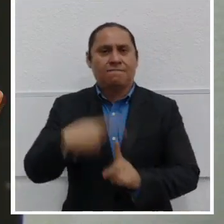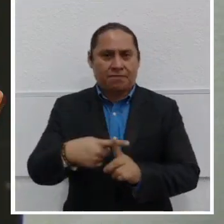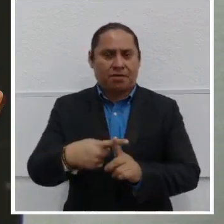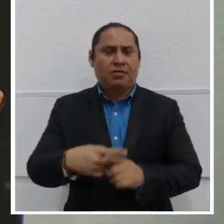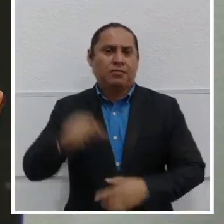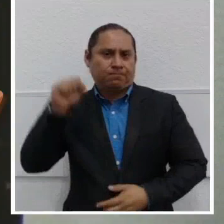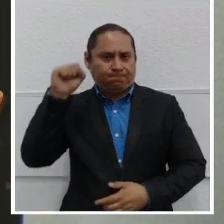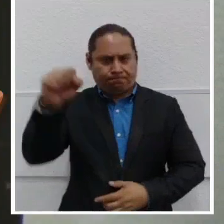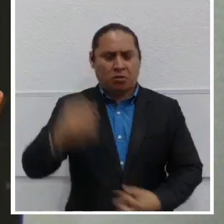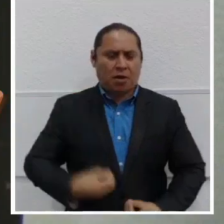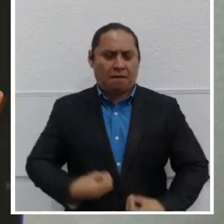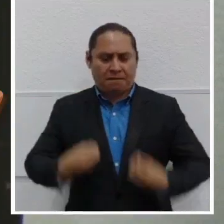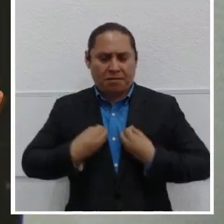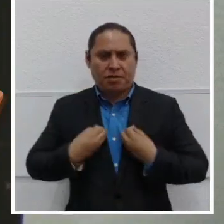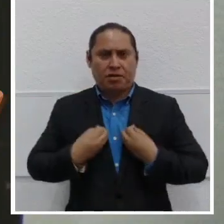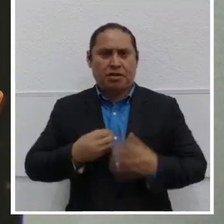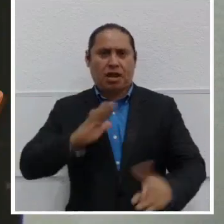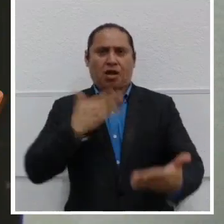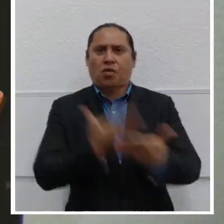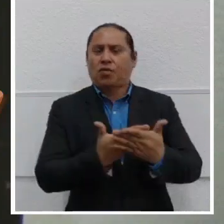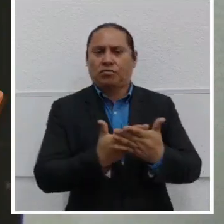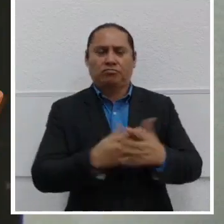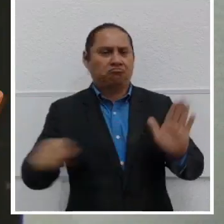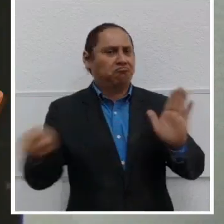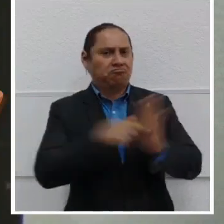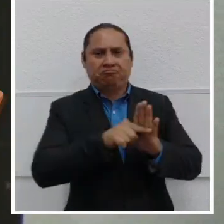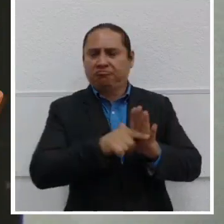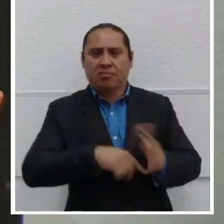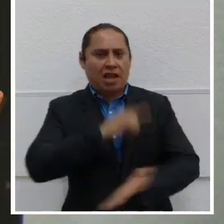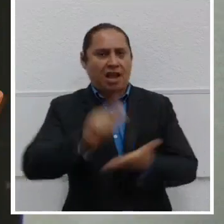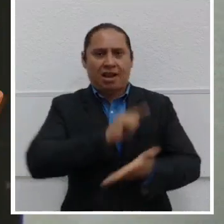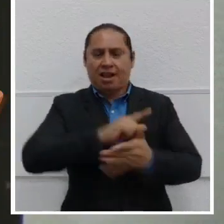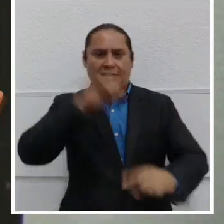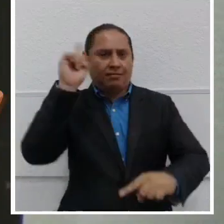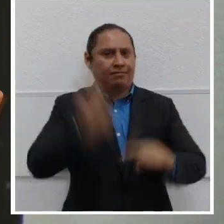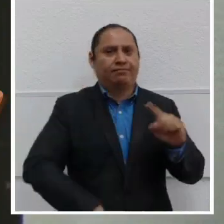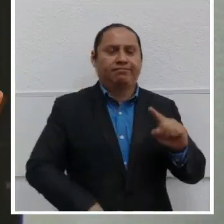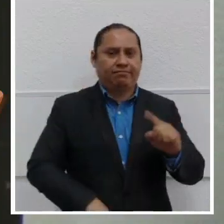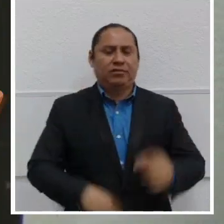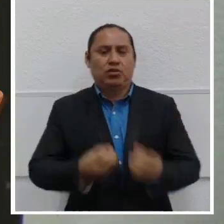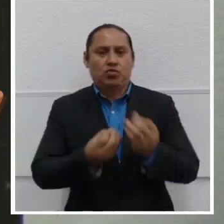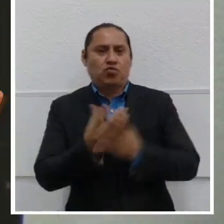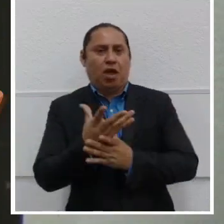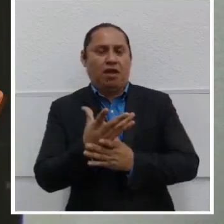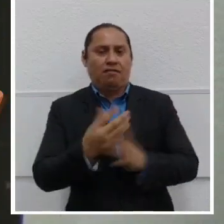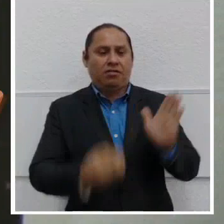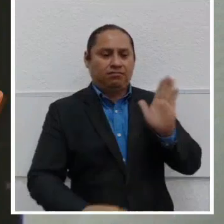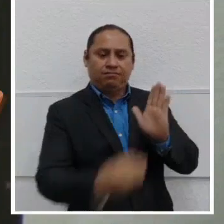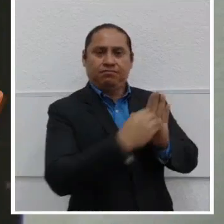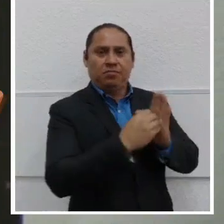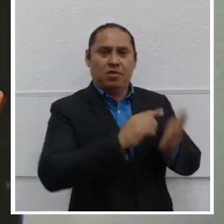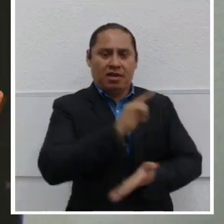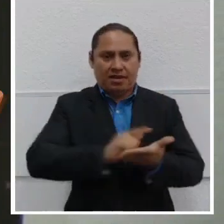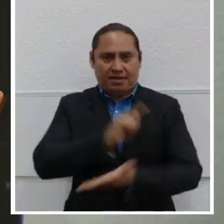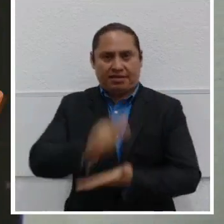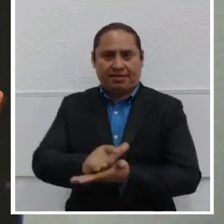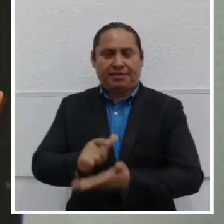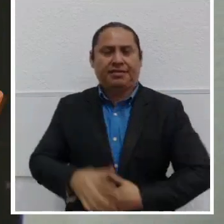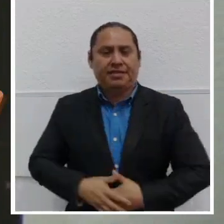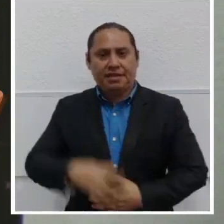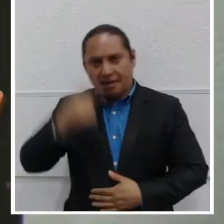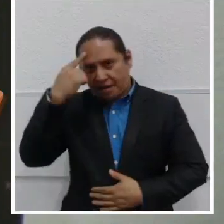en contra de esta nueva ley más bien De quitar este nuevo término en la ley